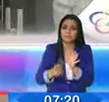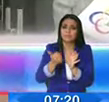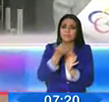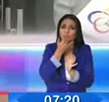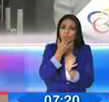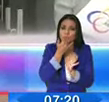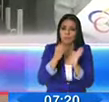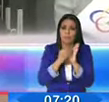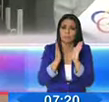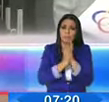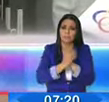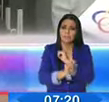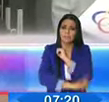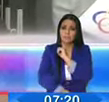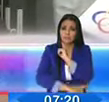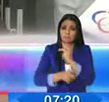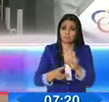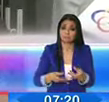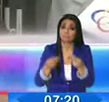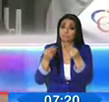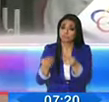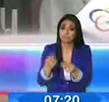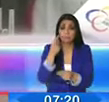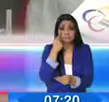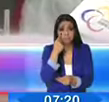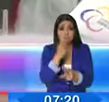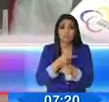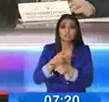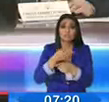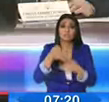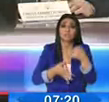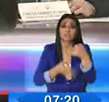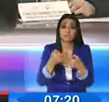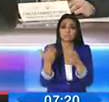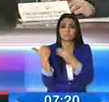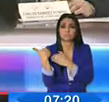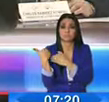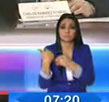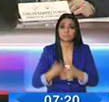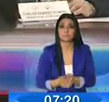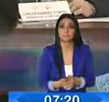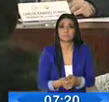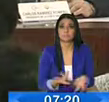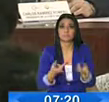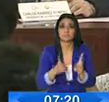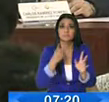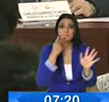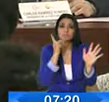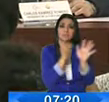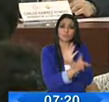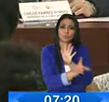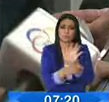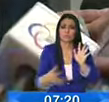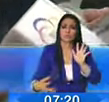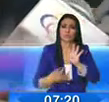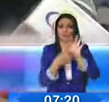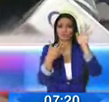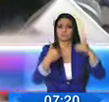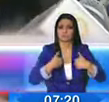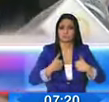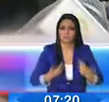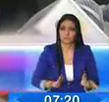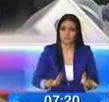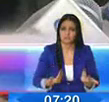aplicación del error inexcusable que es competencia del consejo de la judicatura de igual manera se refirió a denuncias puestas en su contra